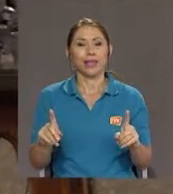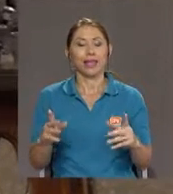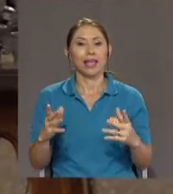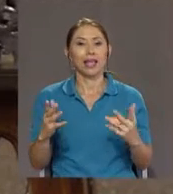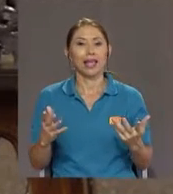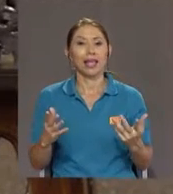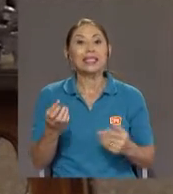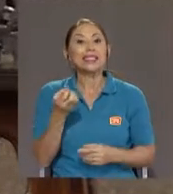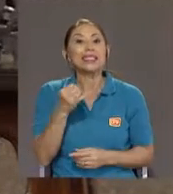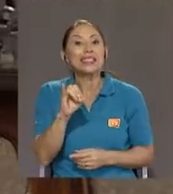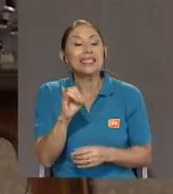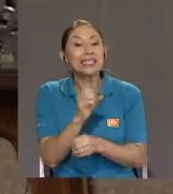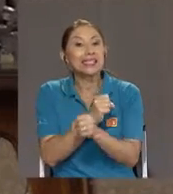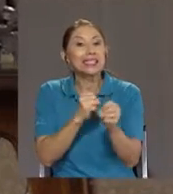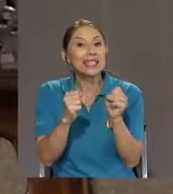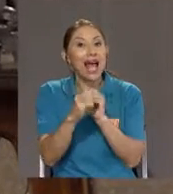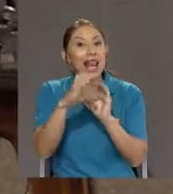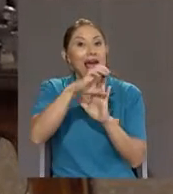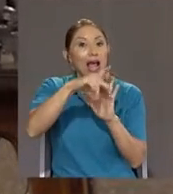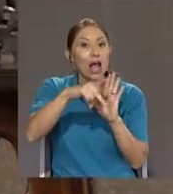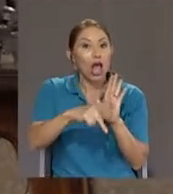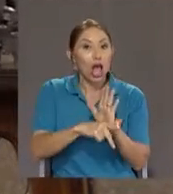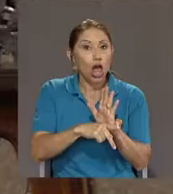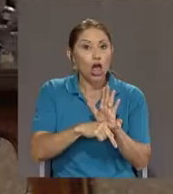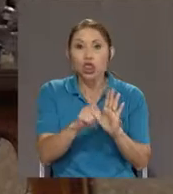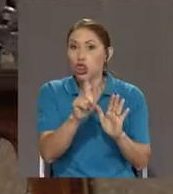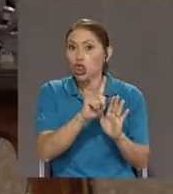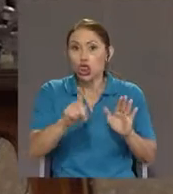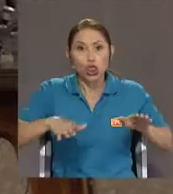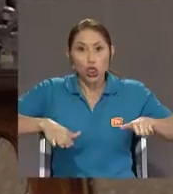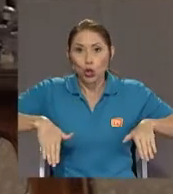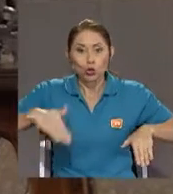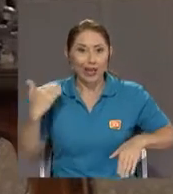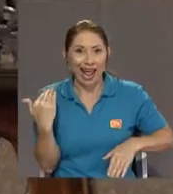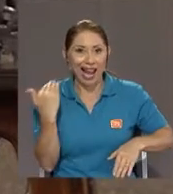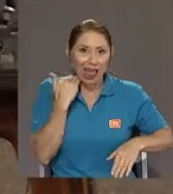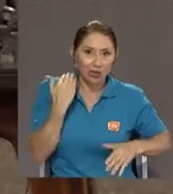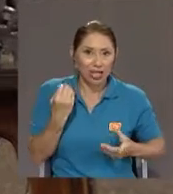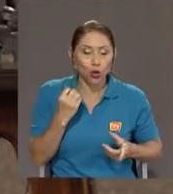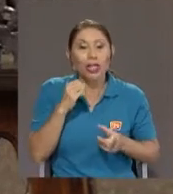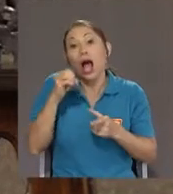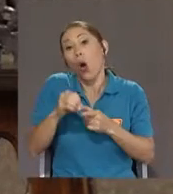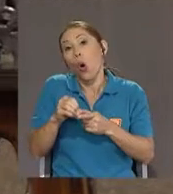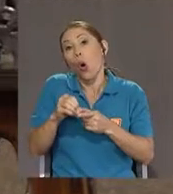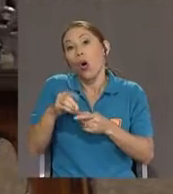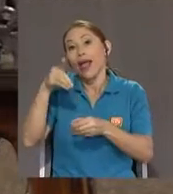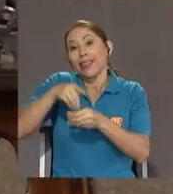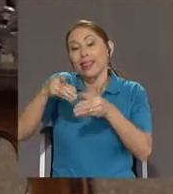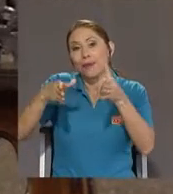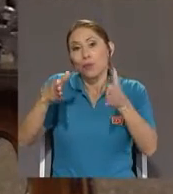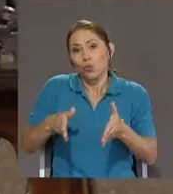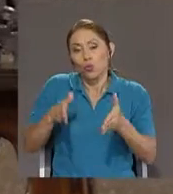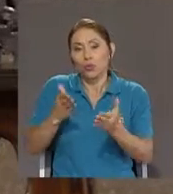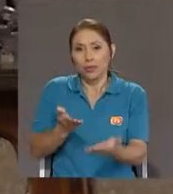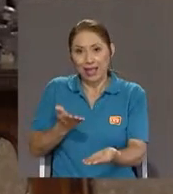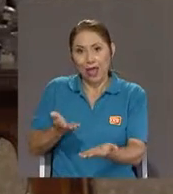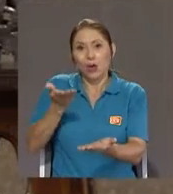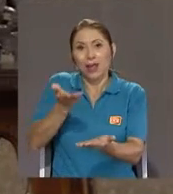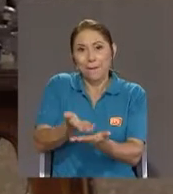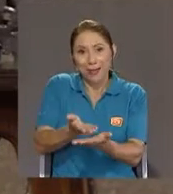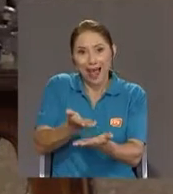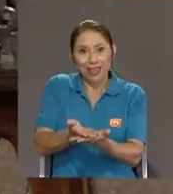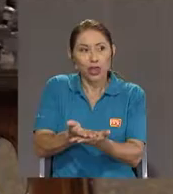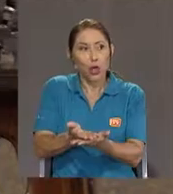si la sala no se hubiera jalado esa torta, o el diputado que planteó